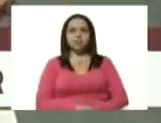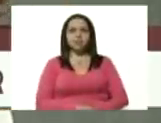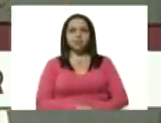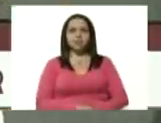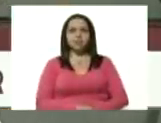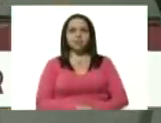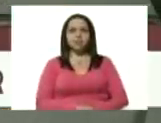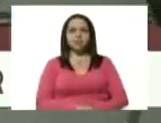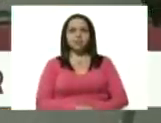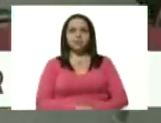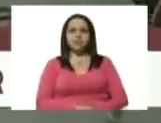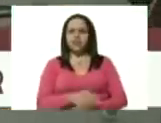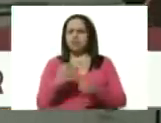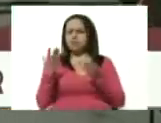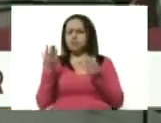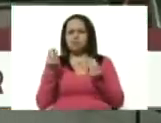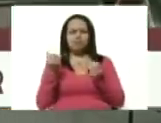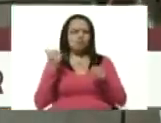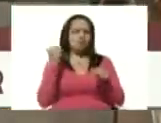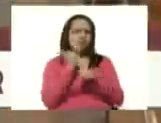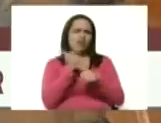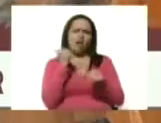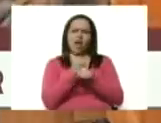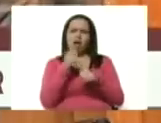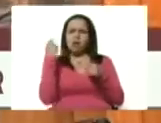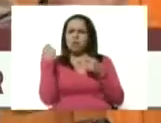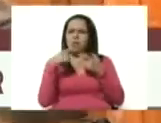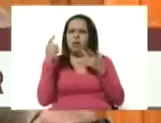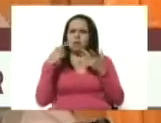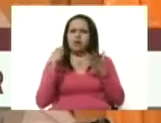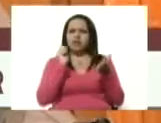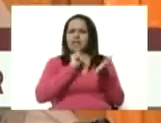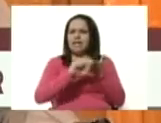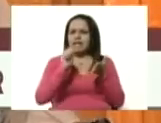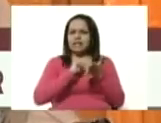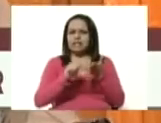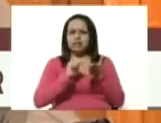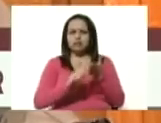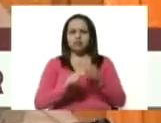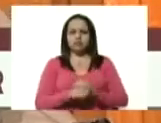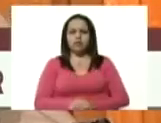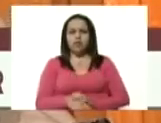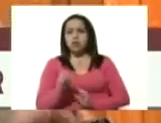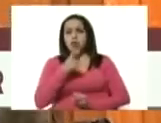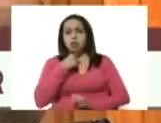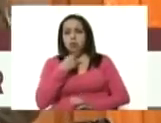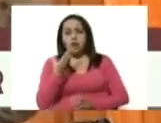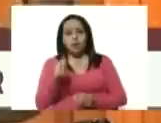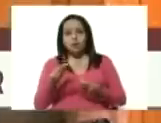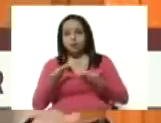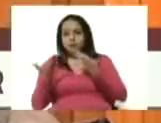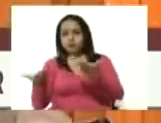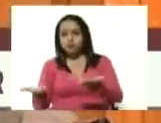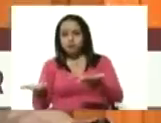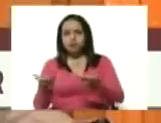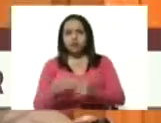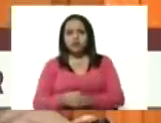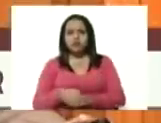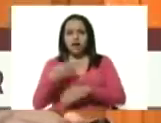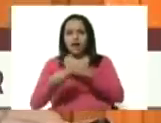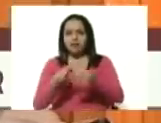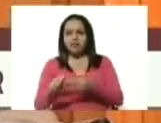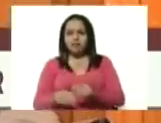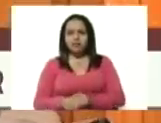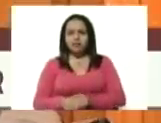no sé cuántos trabajos, porque ella no era muy, muy dada a publicar, trabajos de investigación que publicó